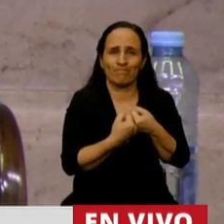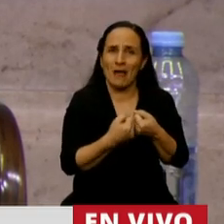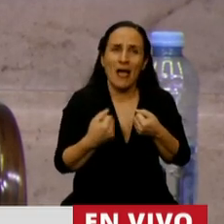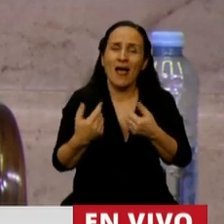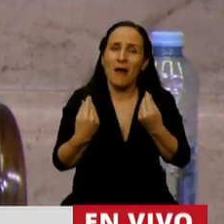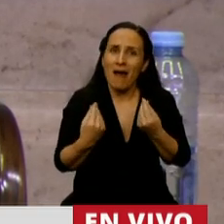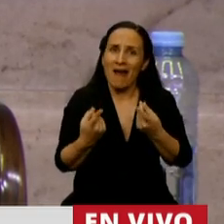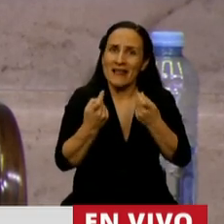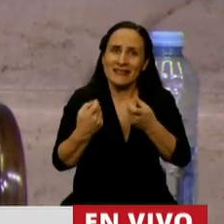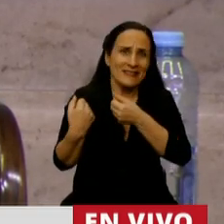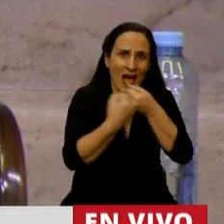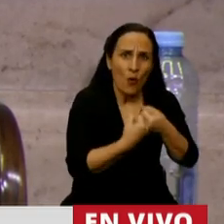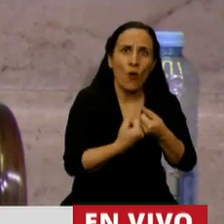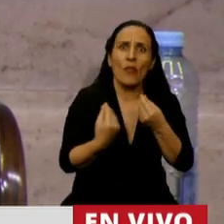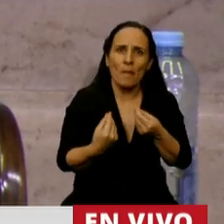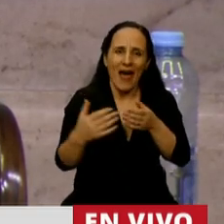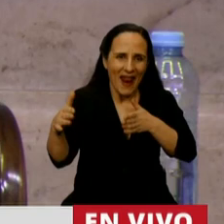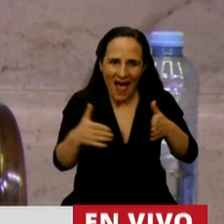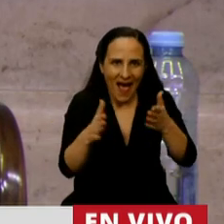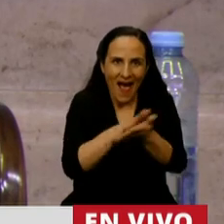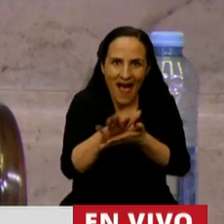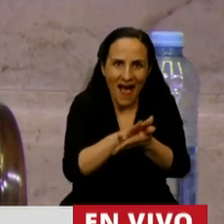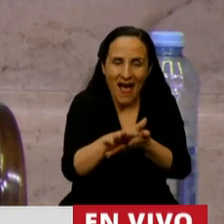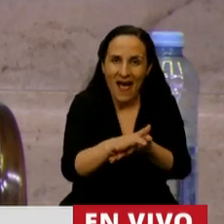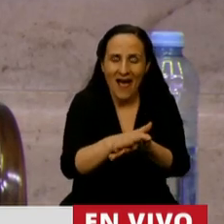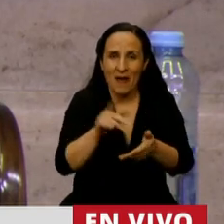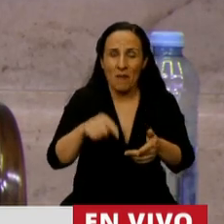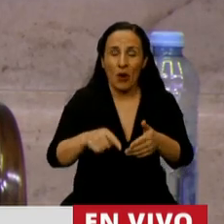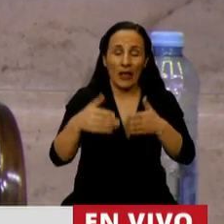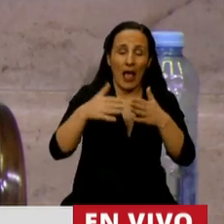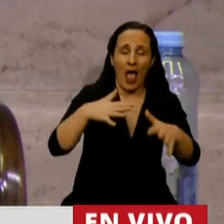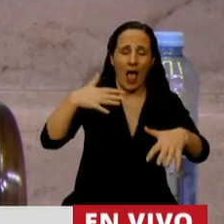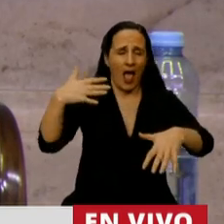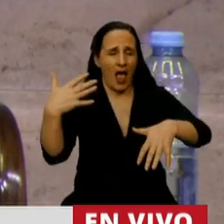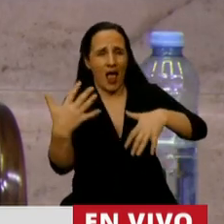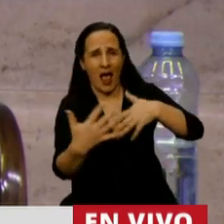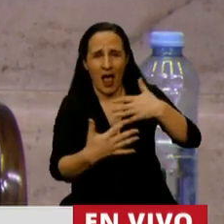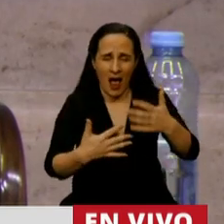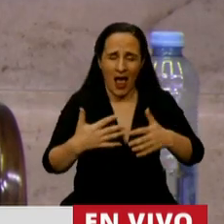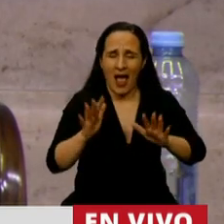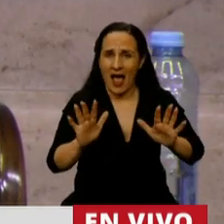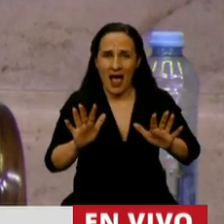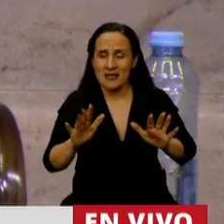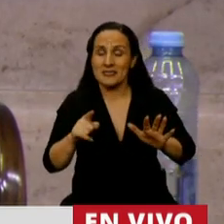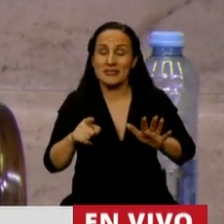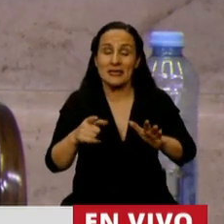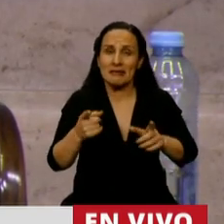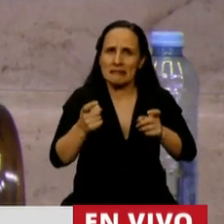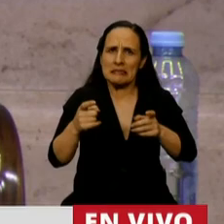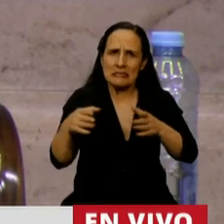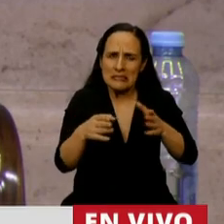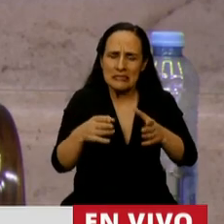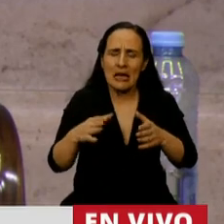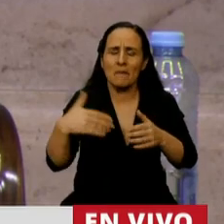nos permita salir de este temporal eterno en el que nos encontramos los argentinos y poder tener un mejor